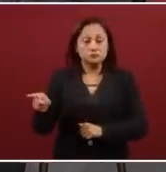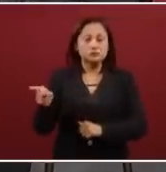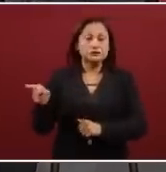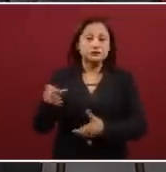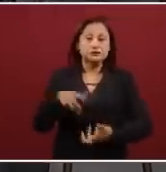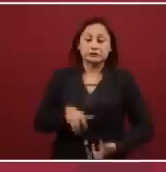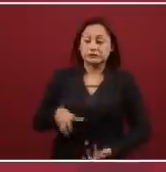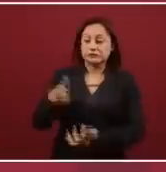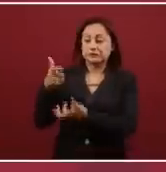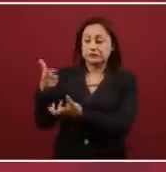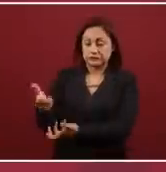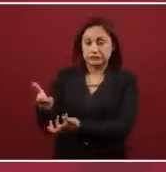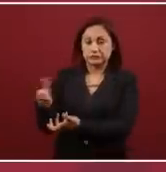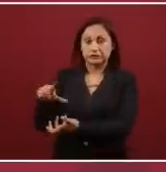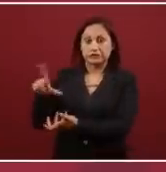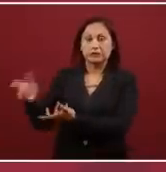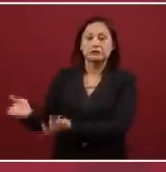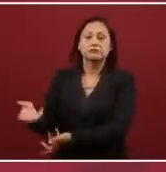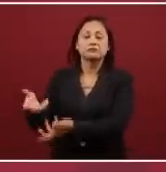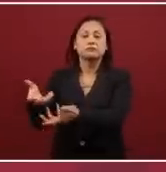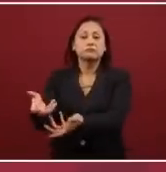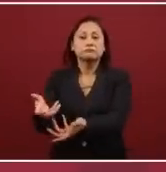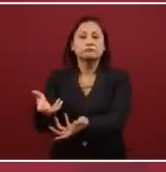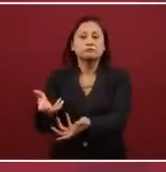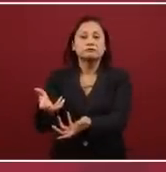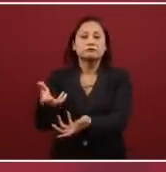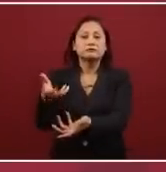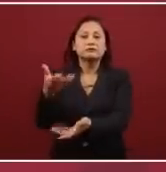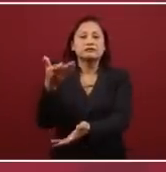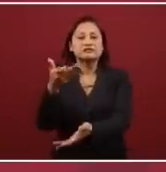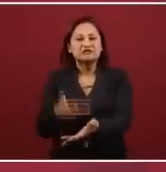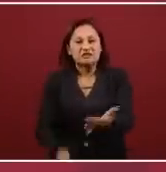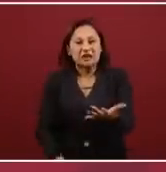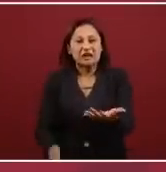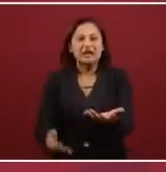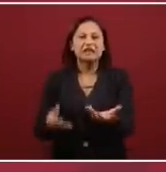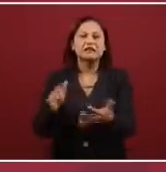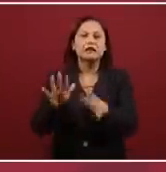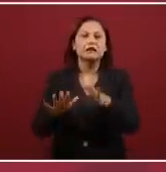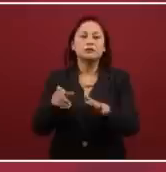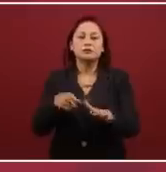Y al final o no llega o llega muy poco, llega con moche,